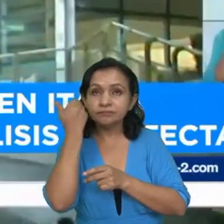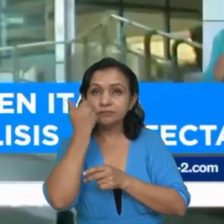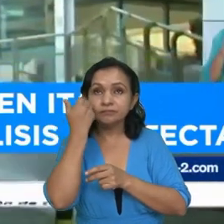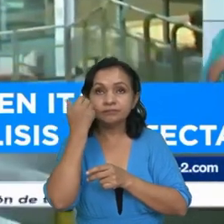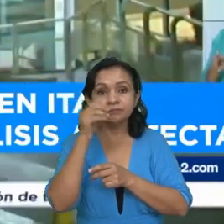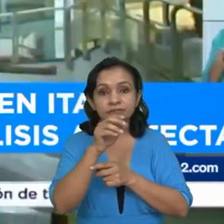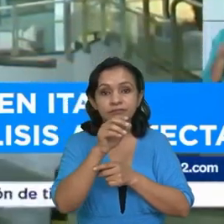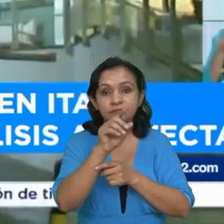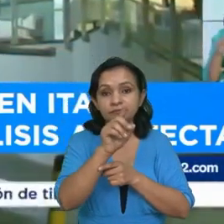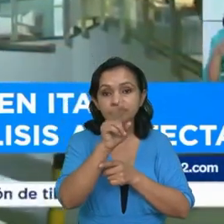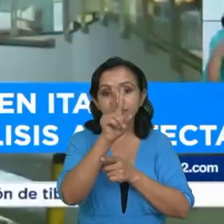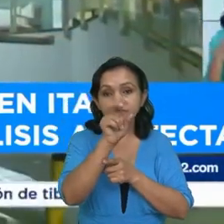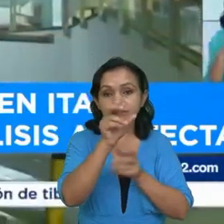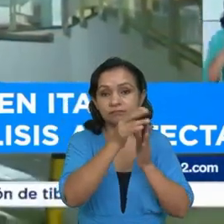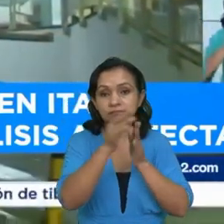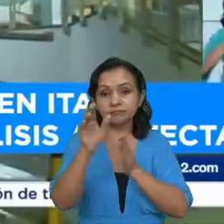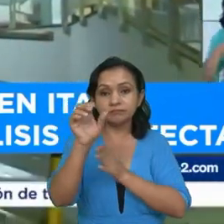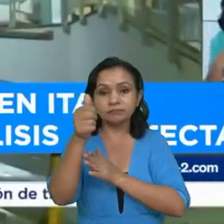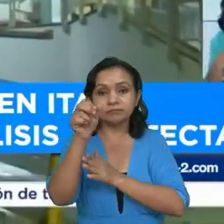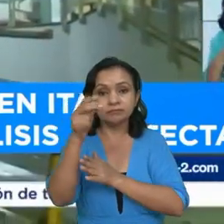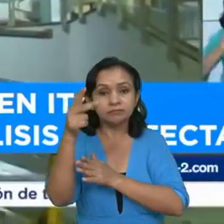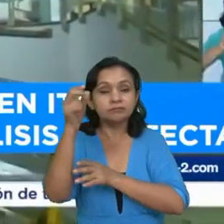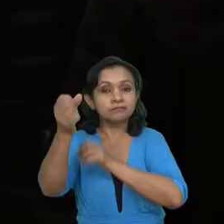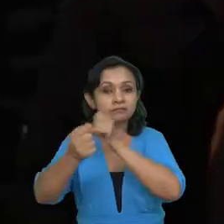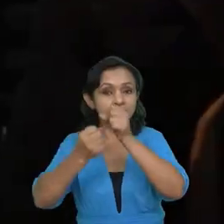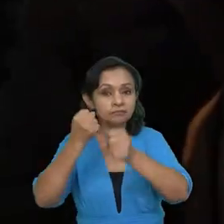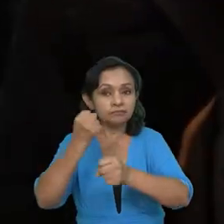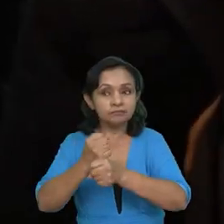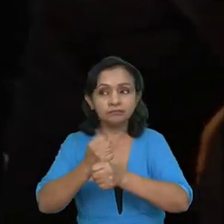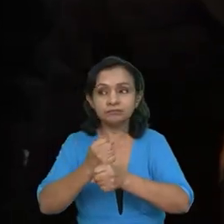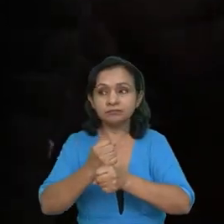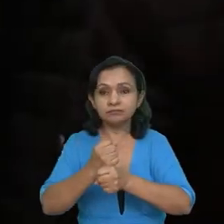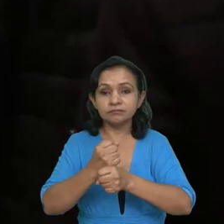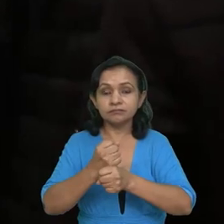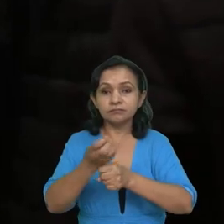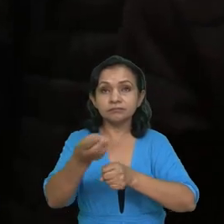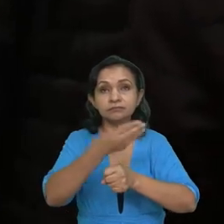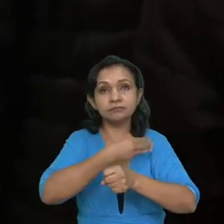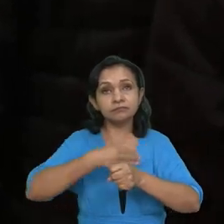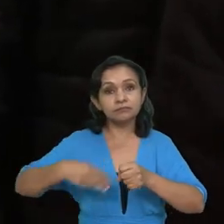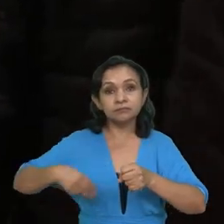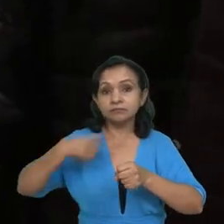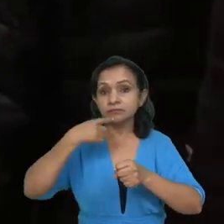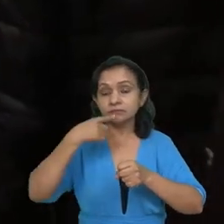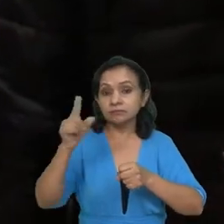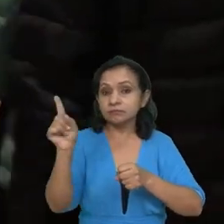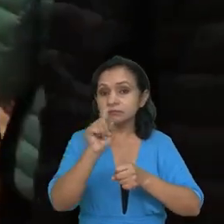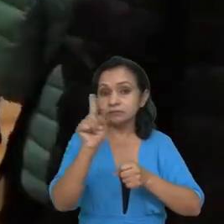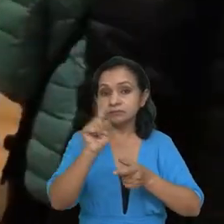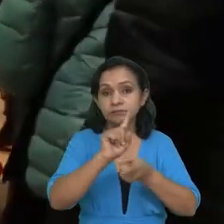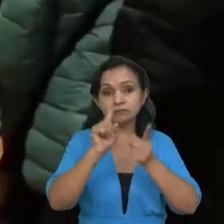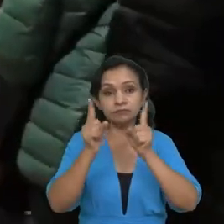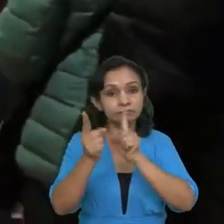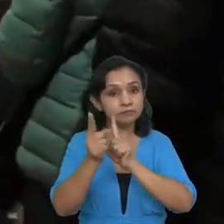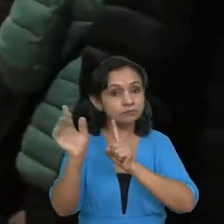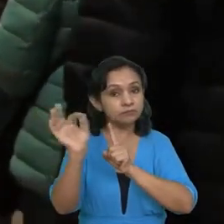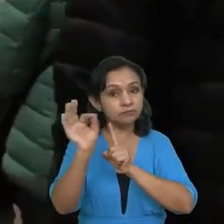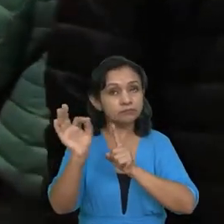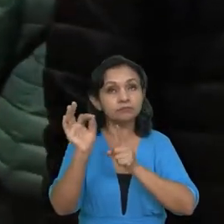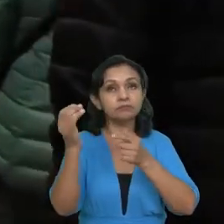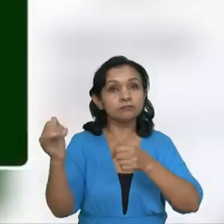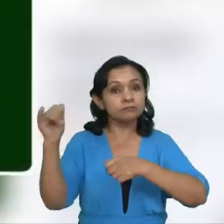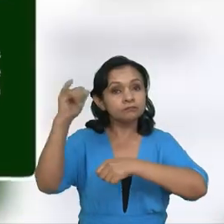entre los 20 y 68 años el ministro aclaró que no se alterarán los procedimientos en los